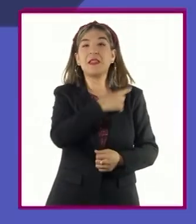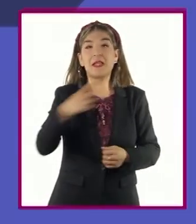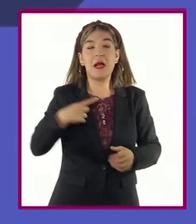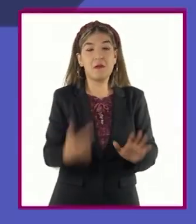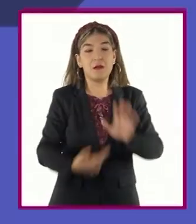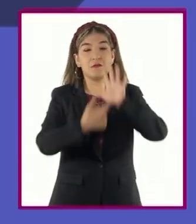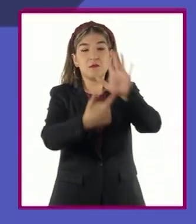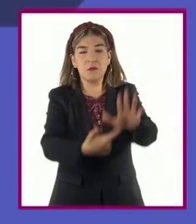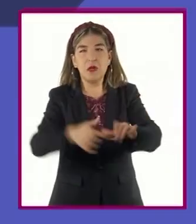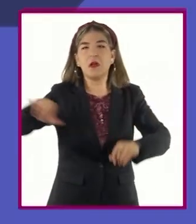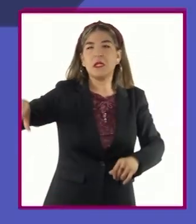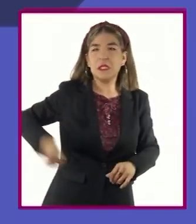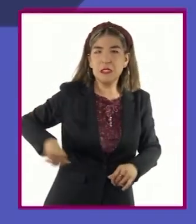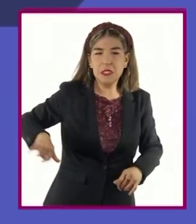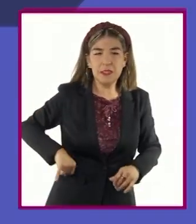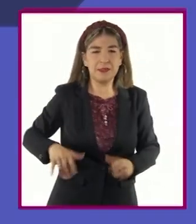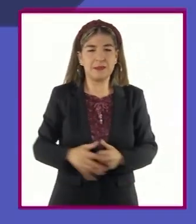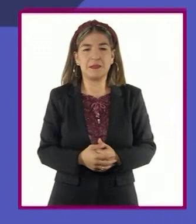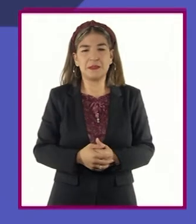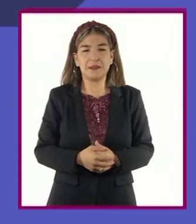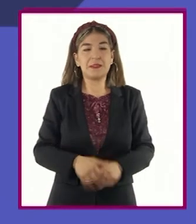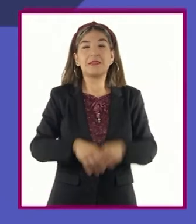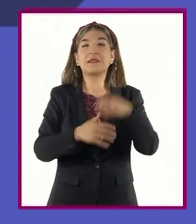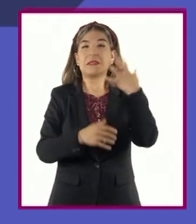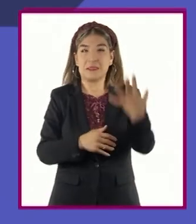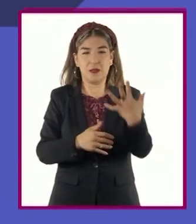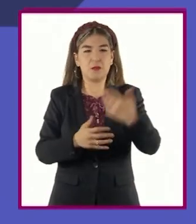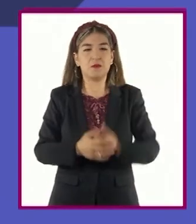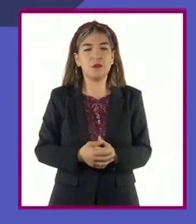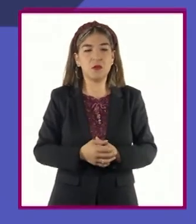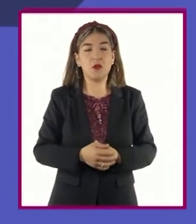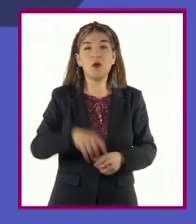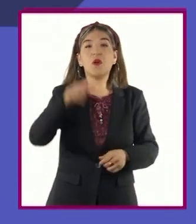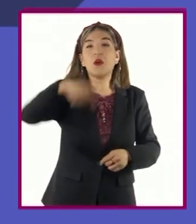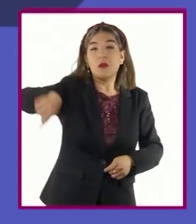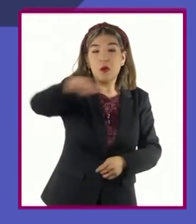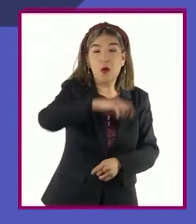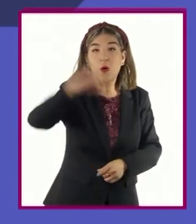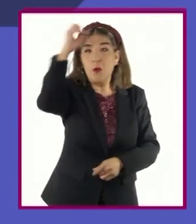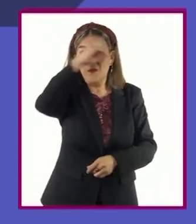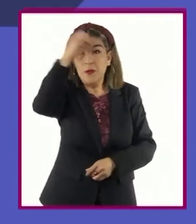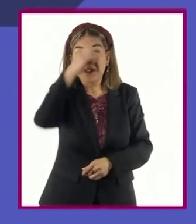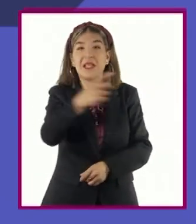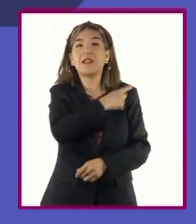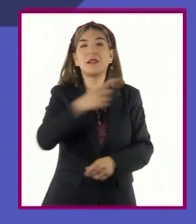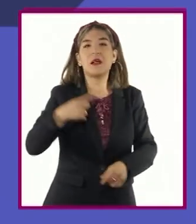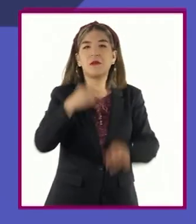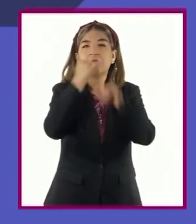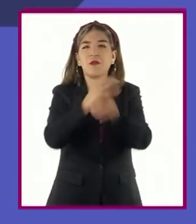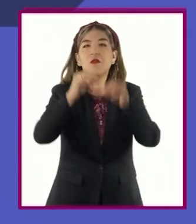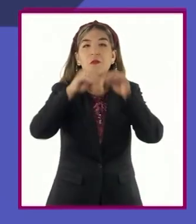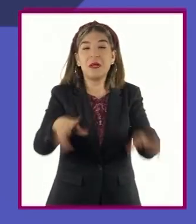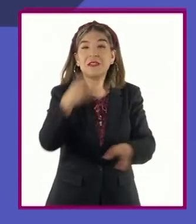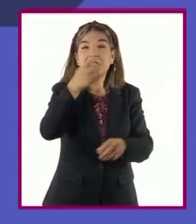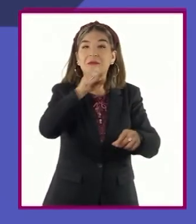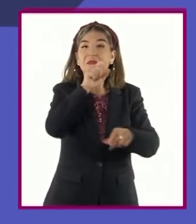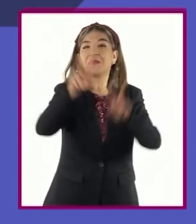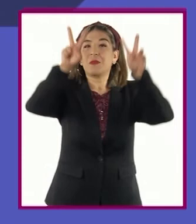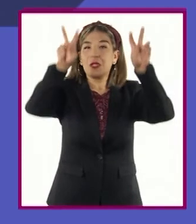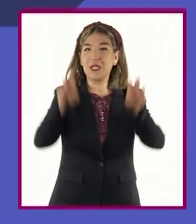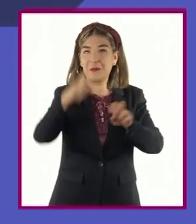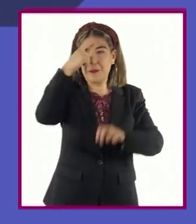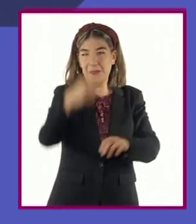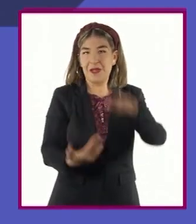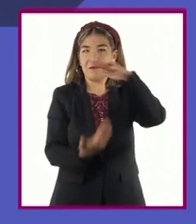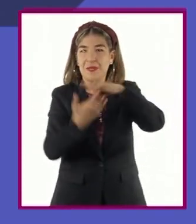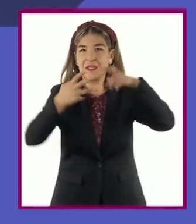mostrar interés. 5. Las observaciones deben aportar al tema de la mesa.